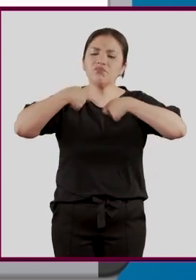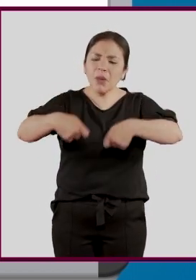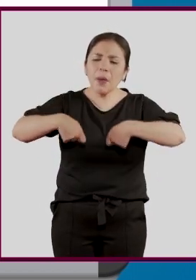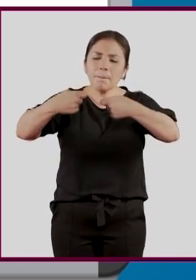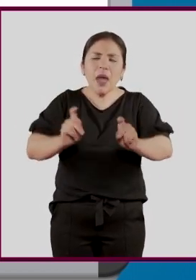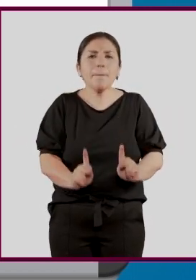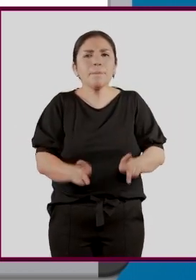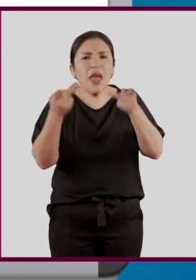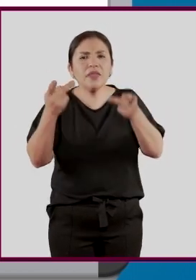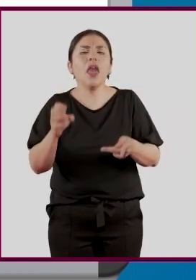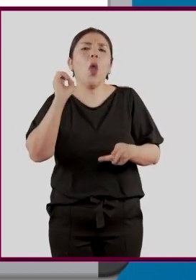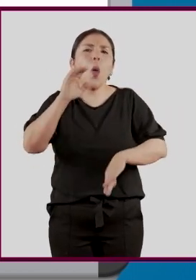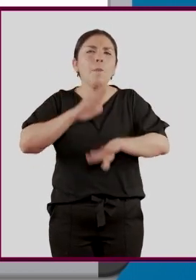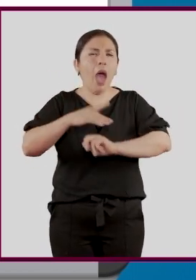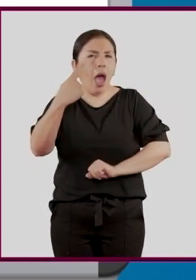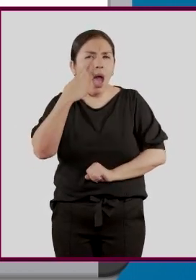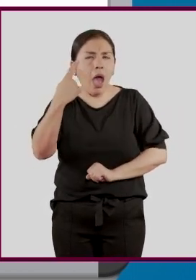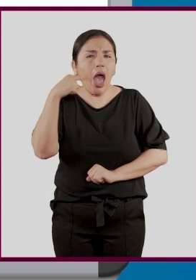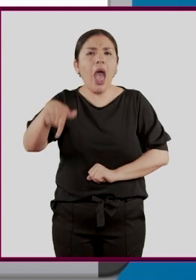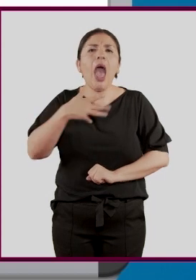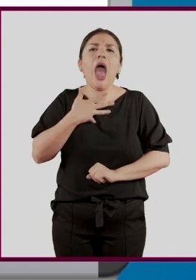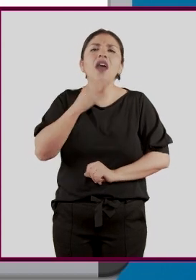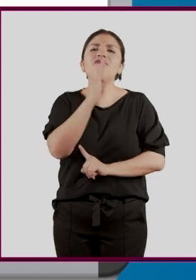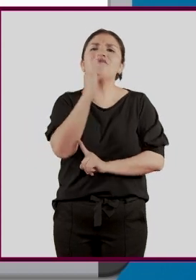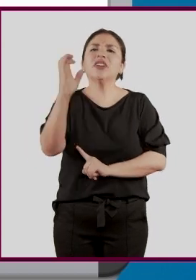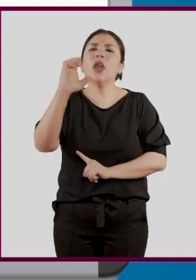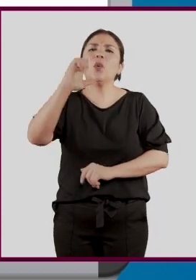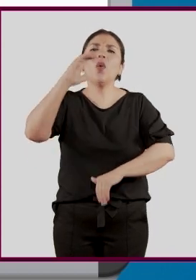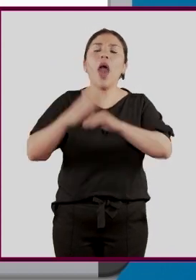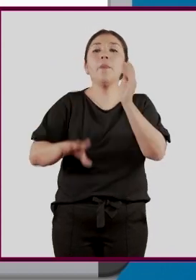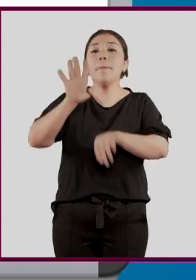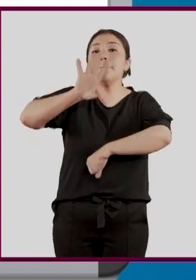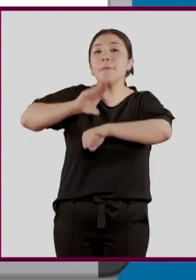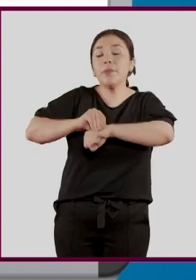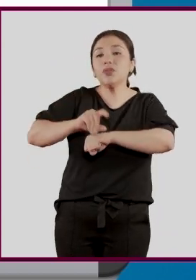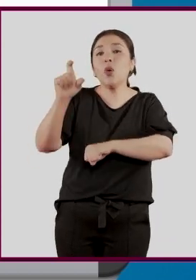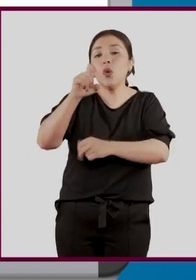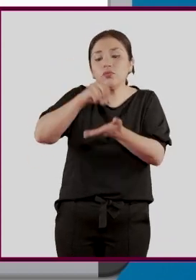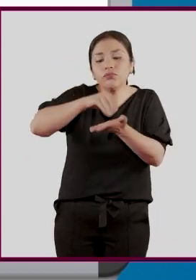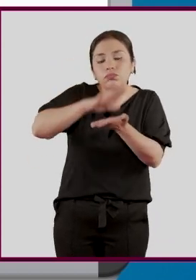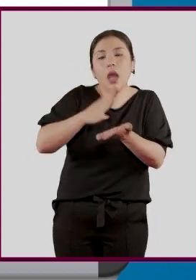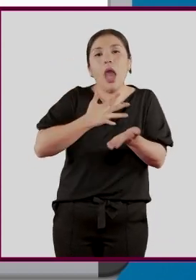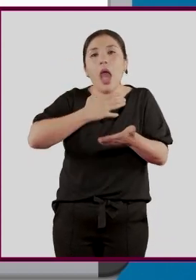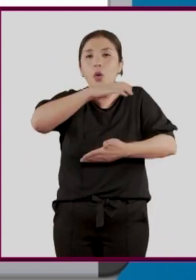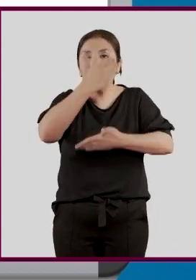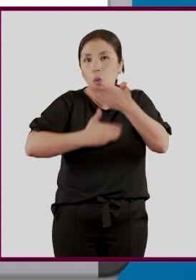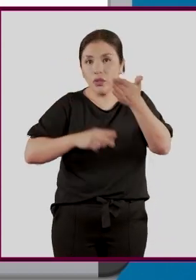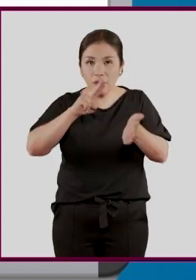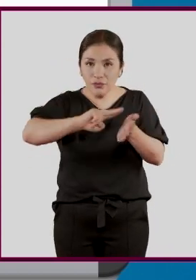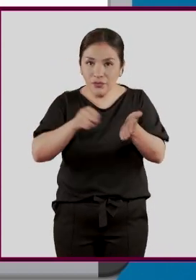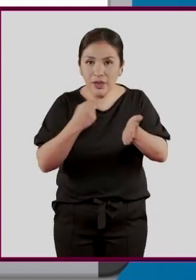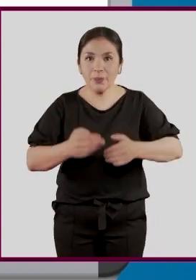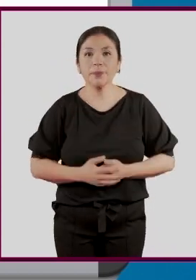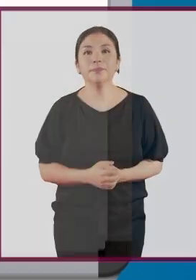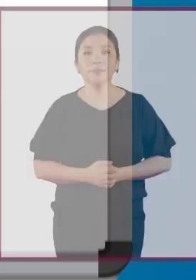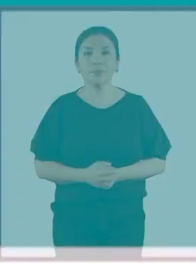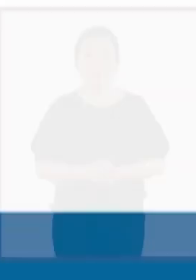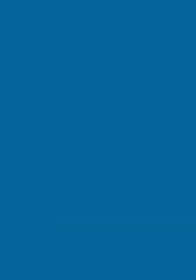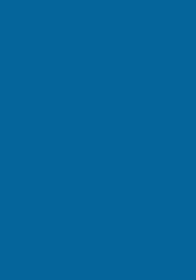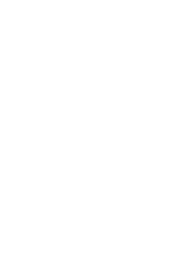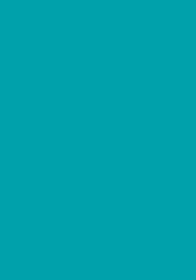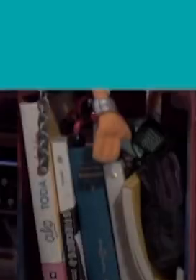pueden cederse, venderse y normalmente tienen fechas límites de permiso según se estipule en un contrato.